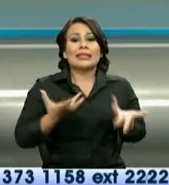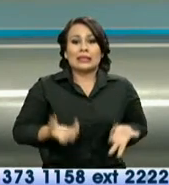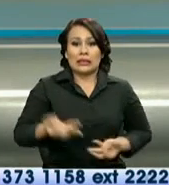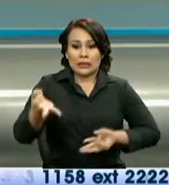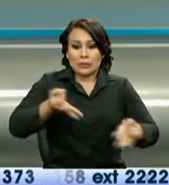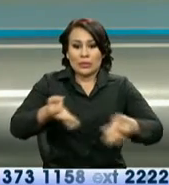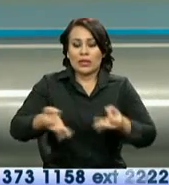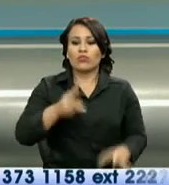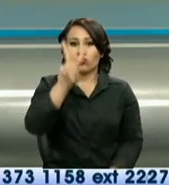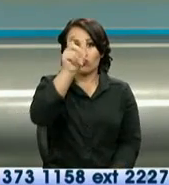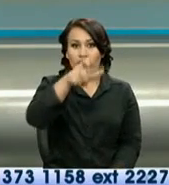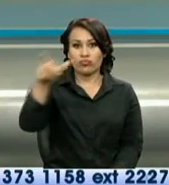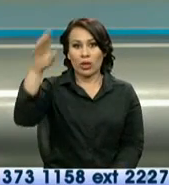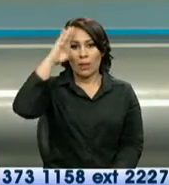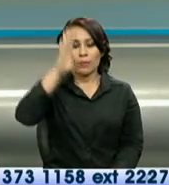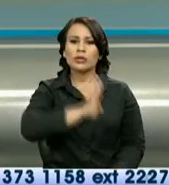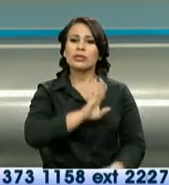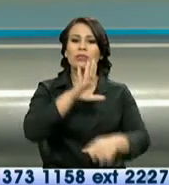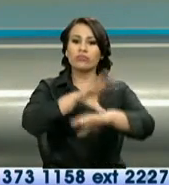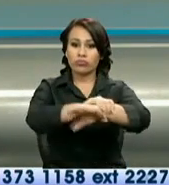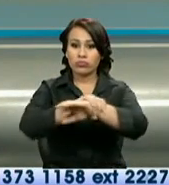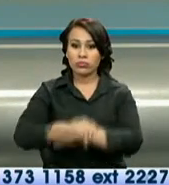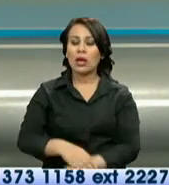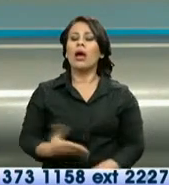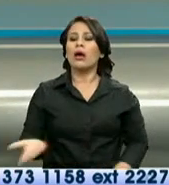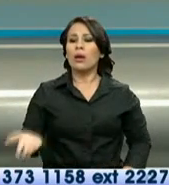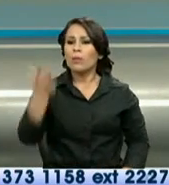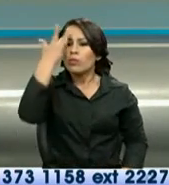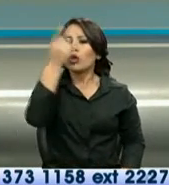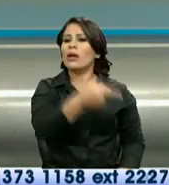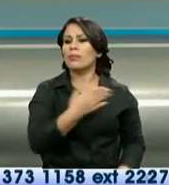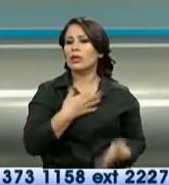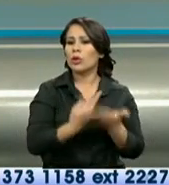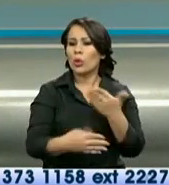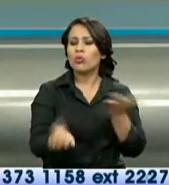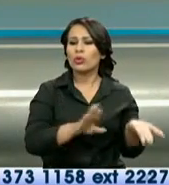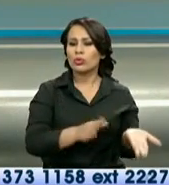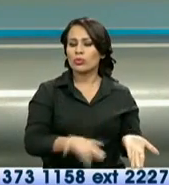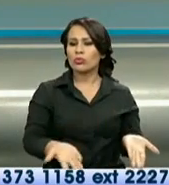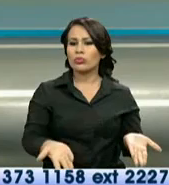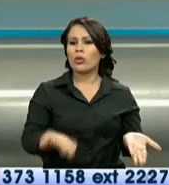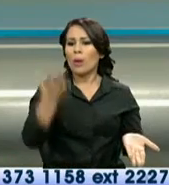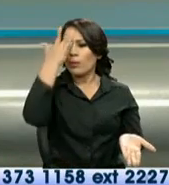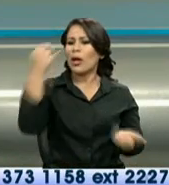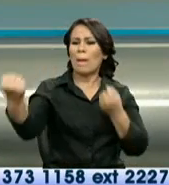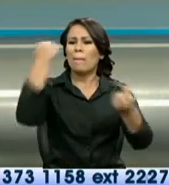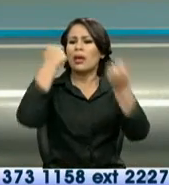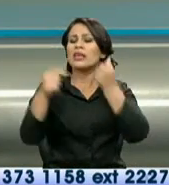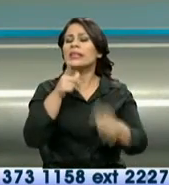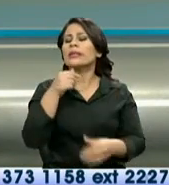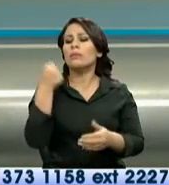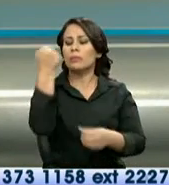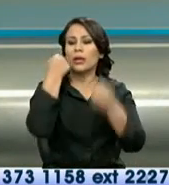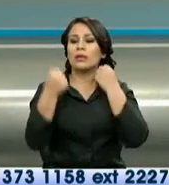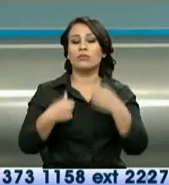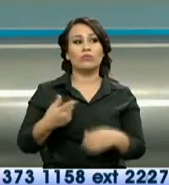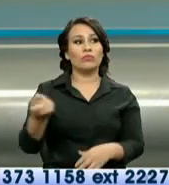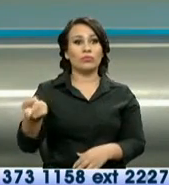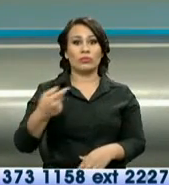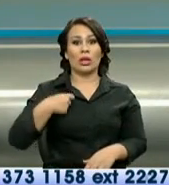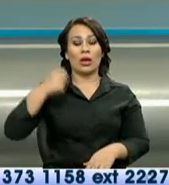a los dos policías que lo tuvieron a su cargo y custodia por un supuesto delito que habría cometido. La defensa legal de los gendarmes